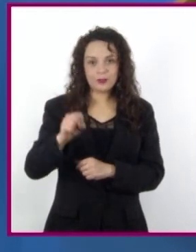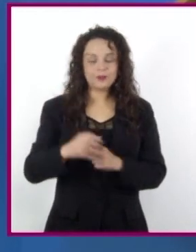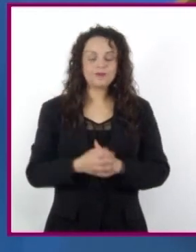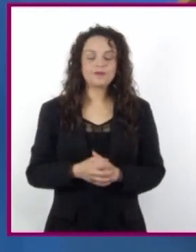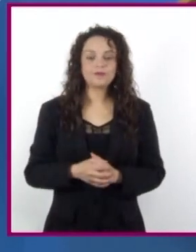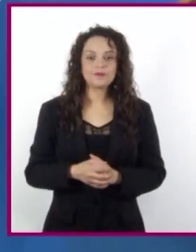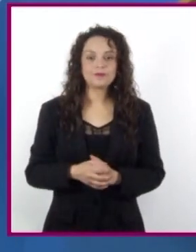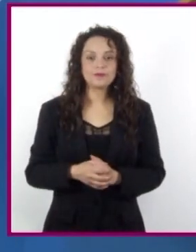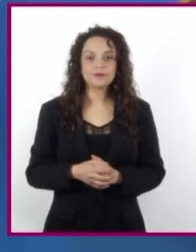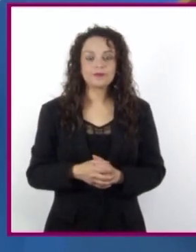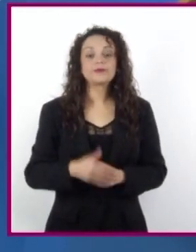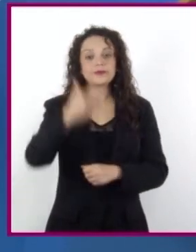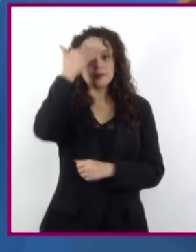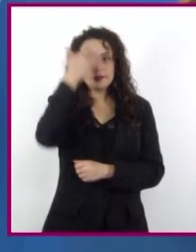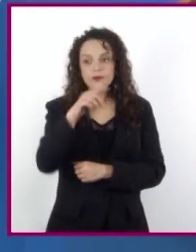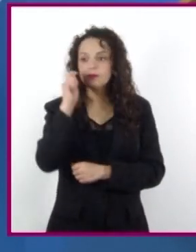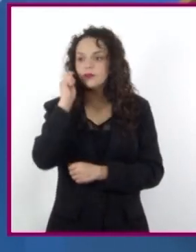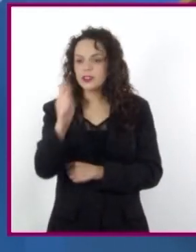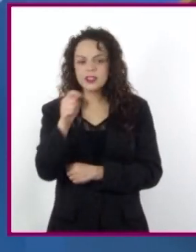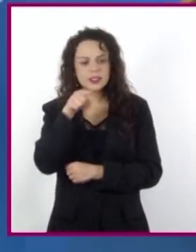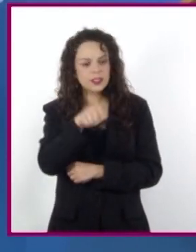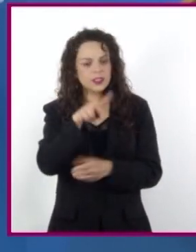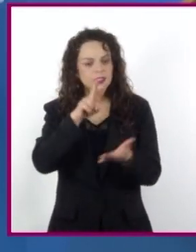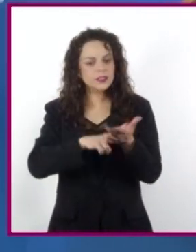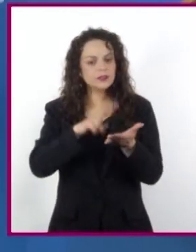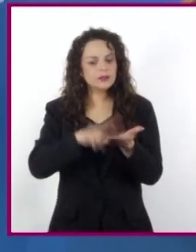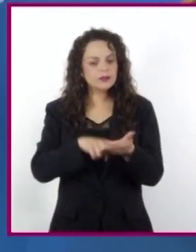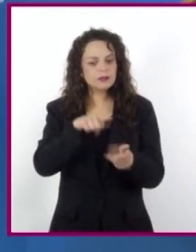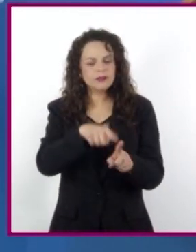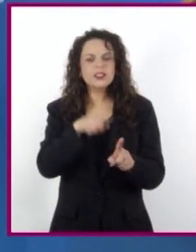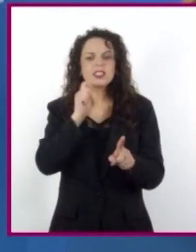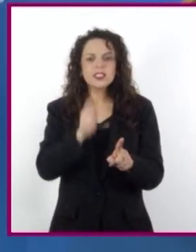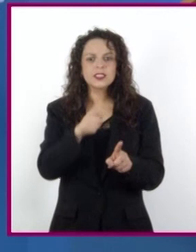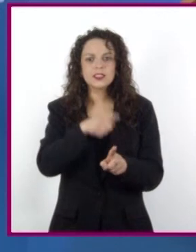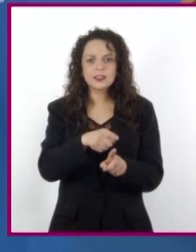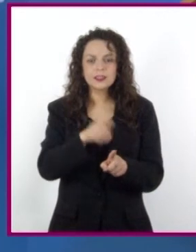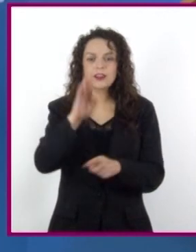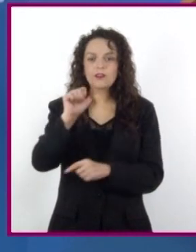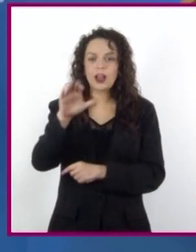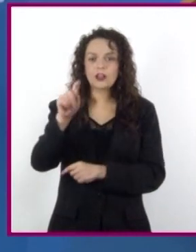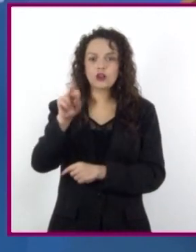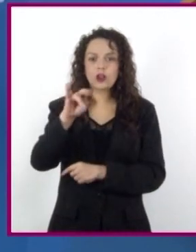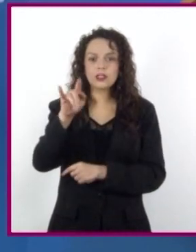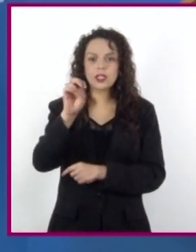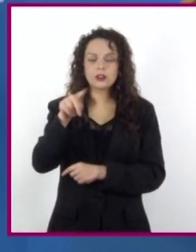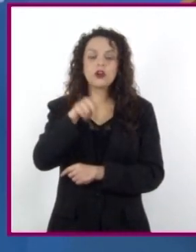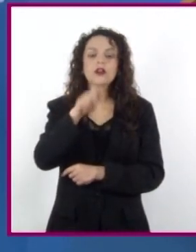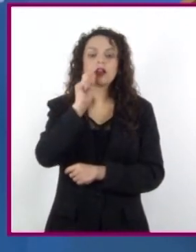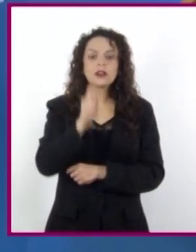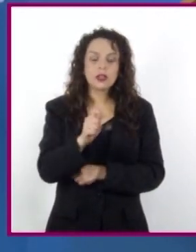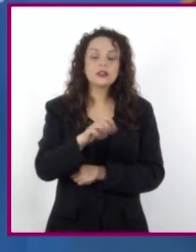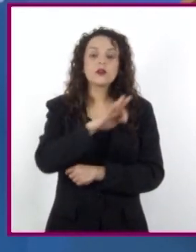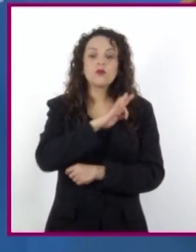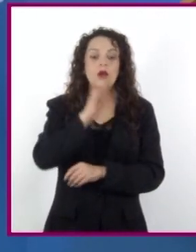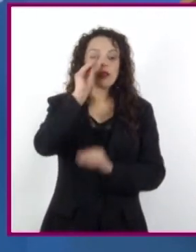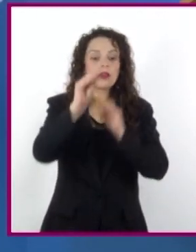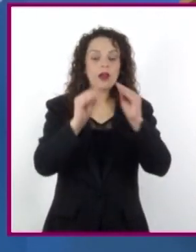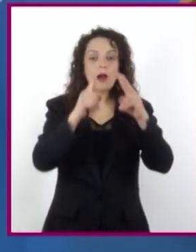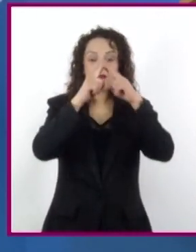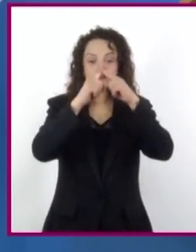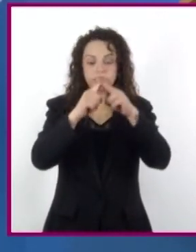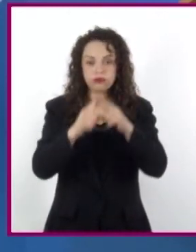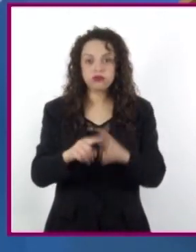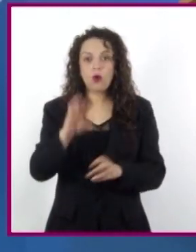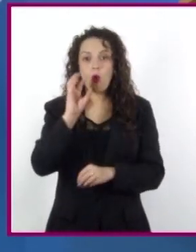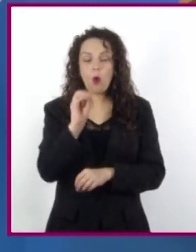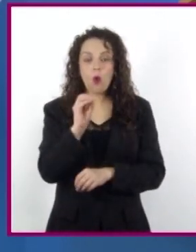Conocimos cuál es el significado de la factorización, el cual es el proceso de presentar una expresión matemática o un número